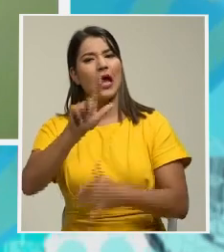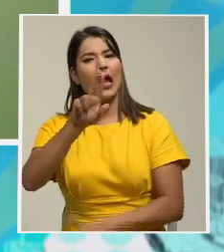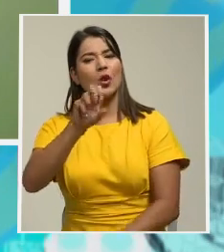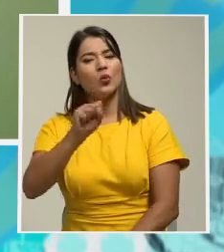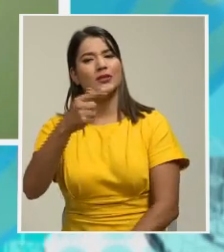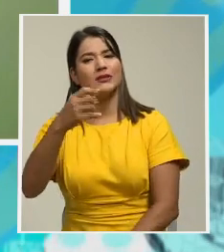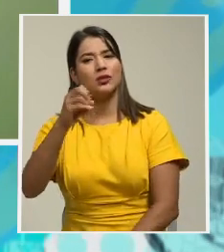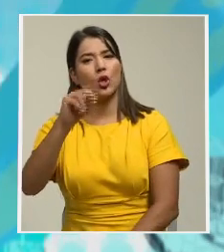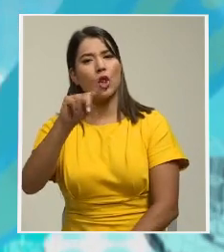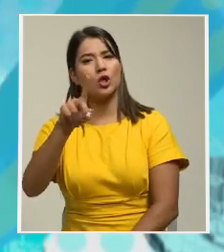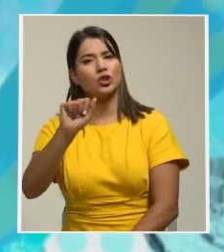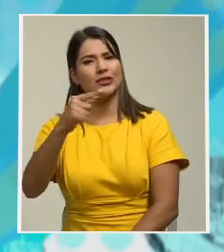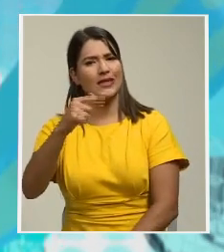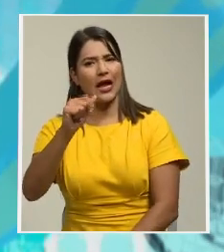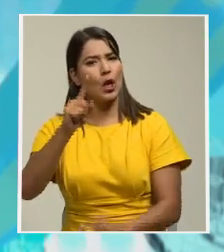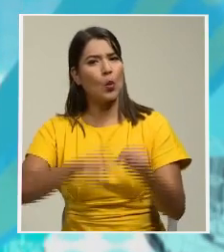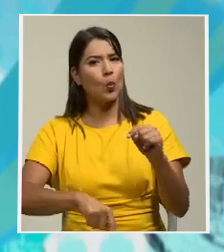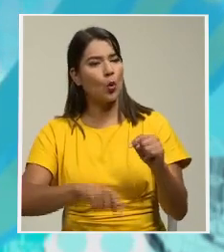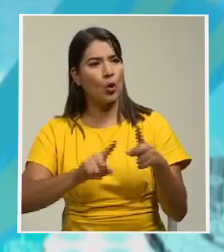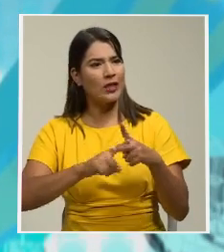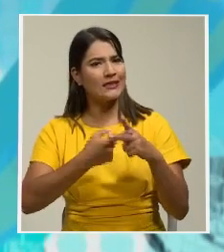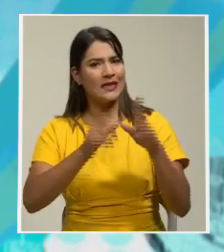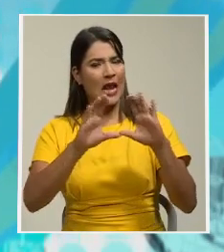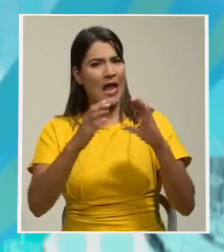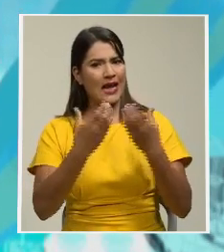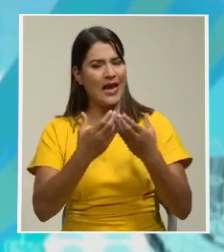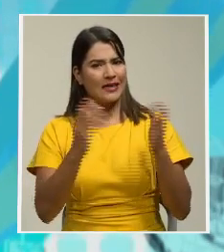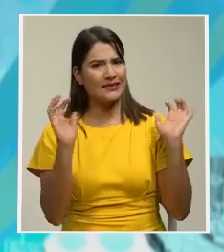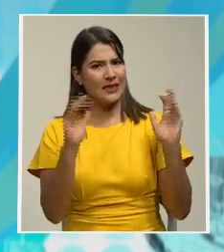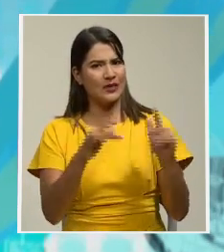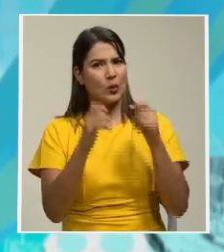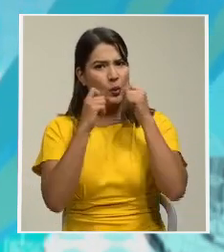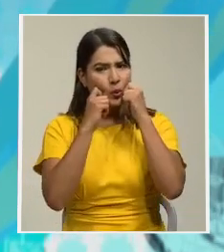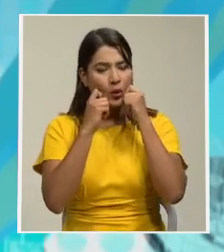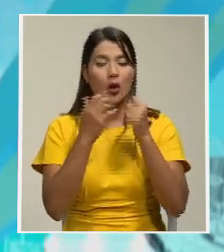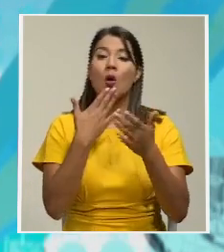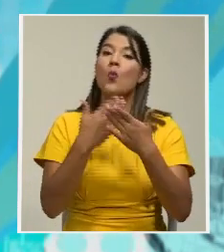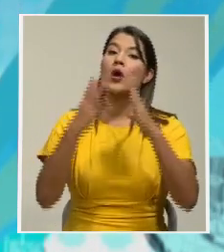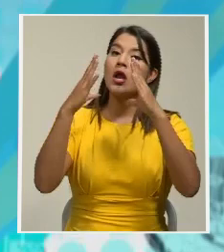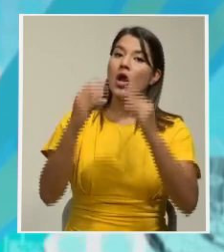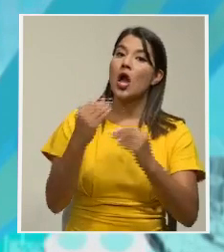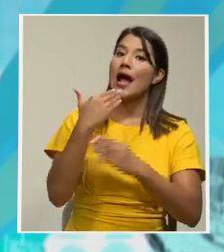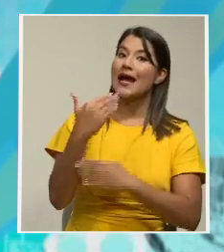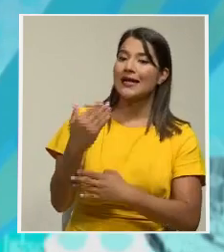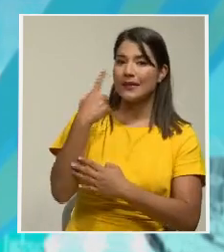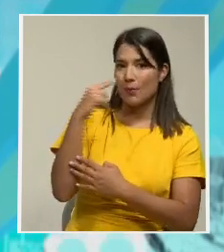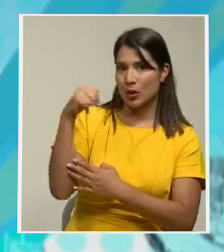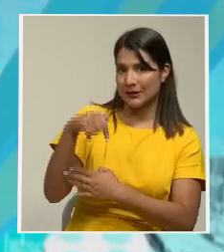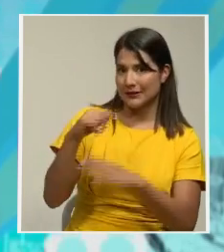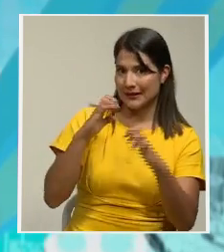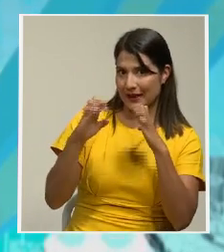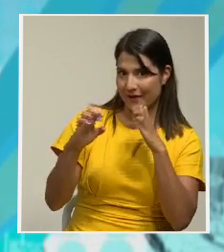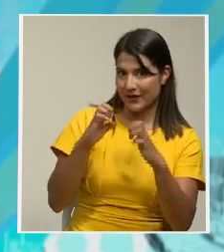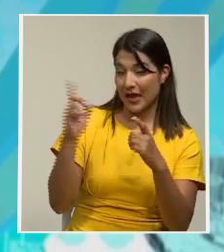las clases presenciales? Bueno, muy buenas noches y muy agradecida por este espacio. Al día de hoy,